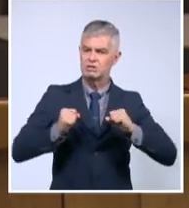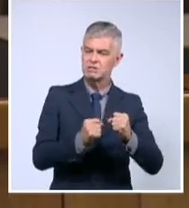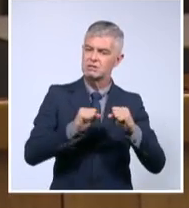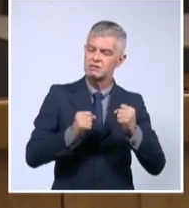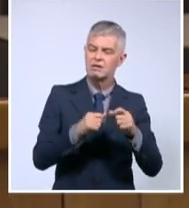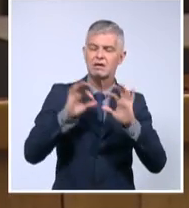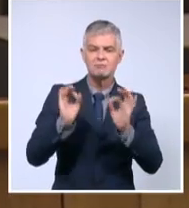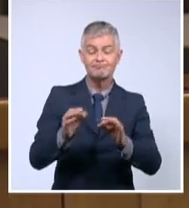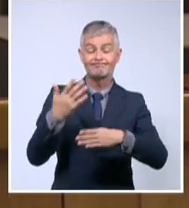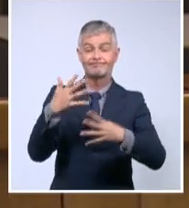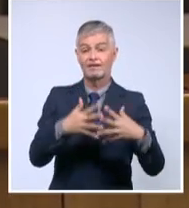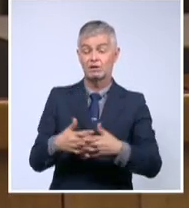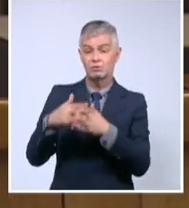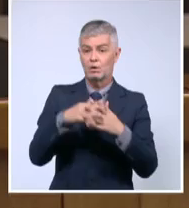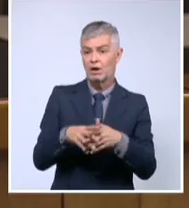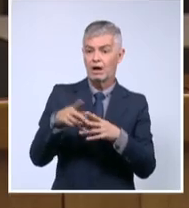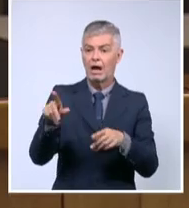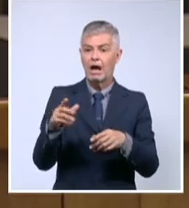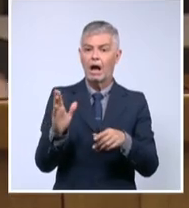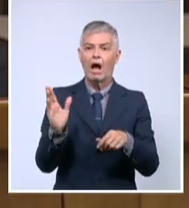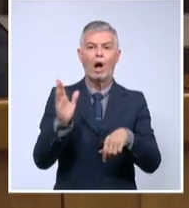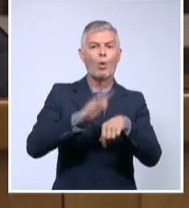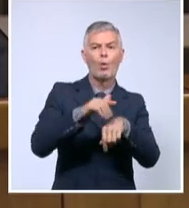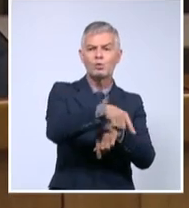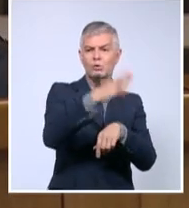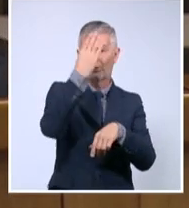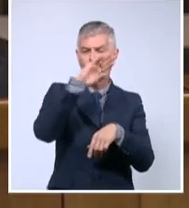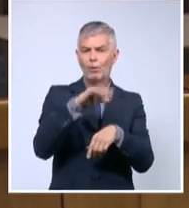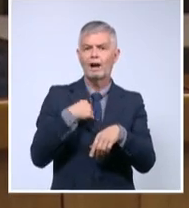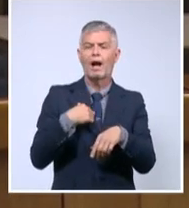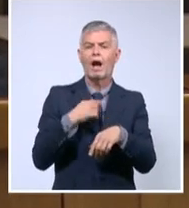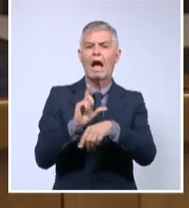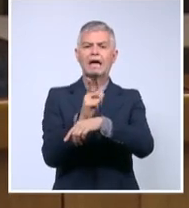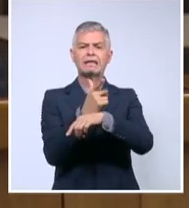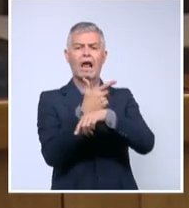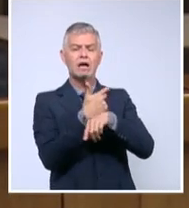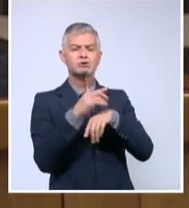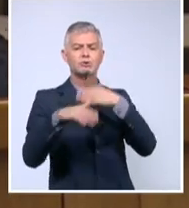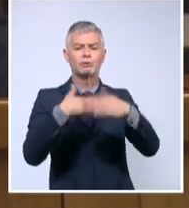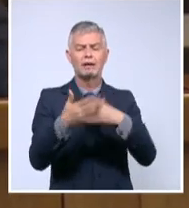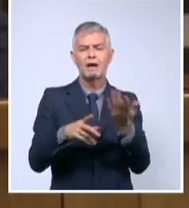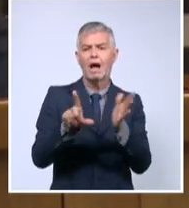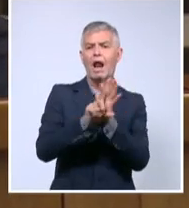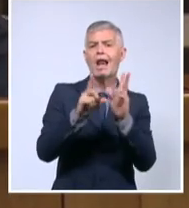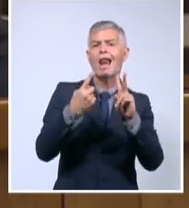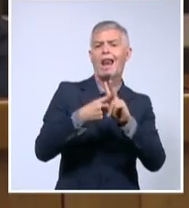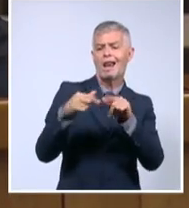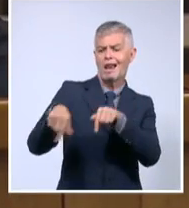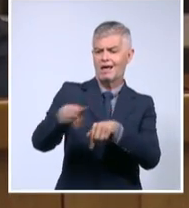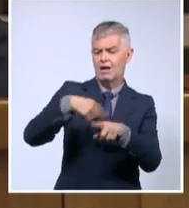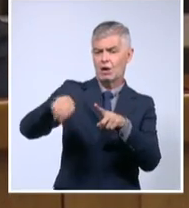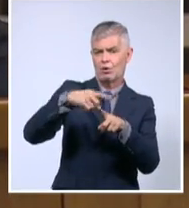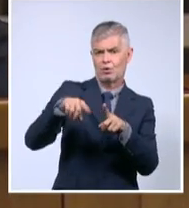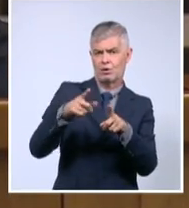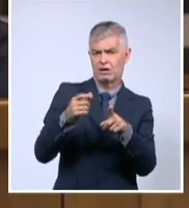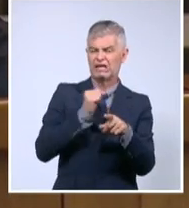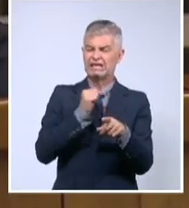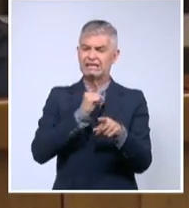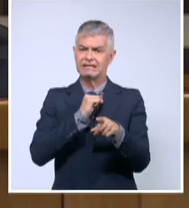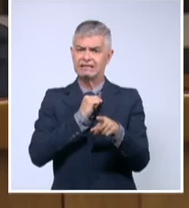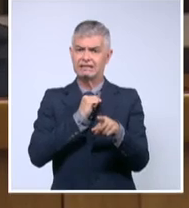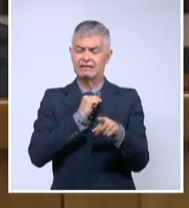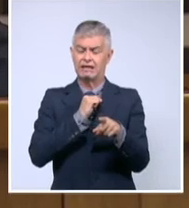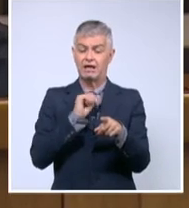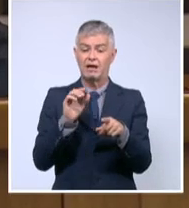cuales acusan a Cuba de retraso y parálisis en el cronograma legislativo. Tratan de tomarle la delantera a la dirección de